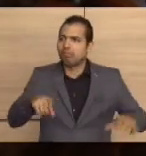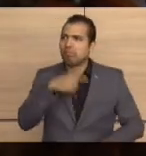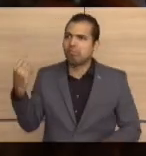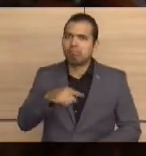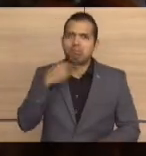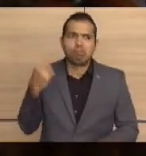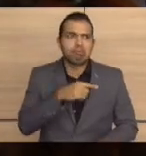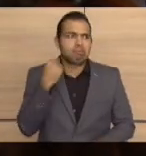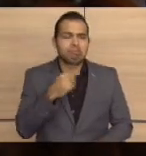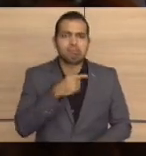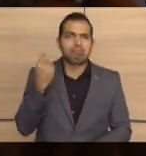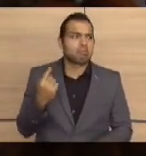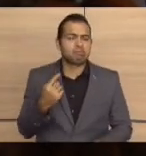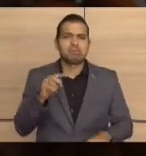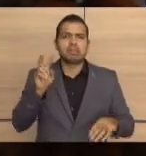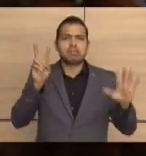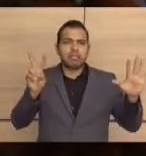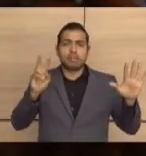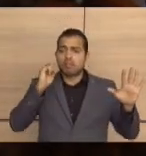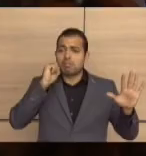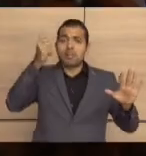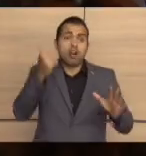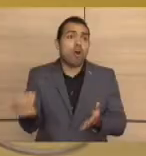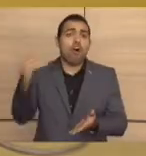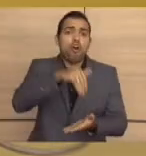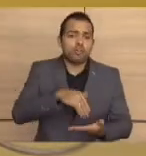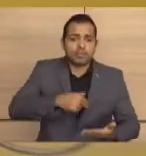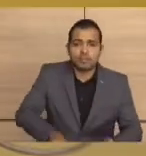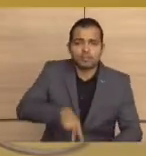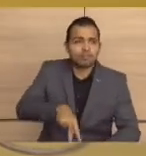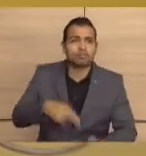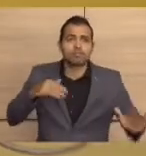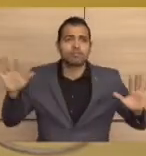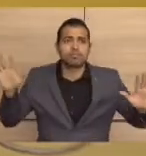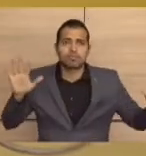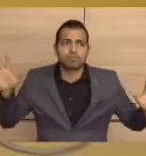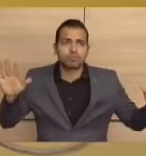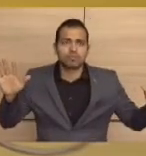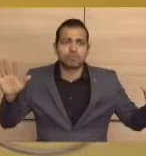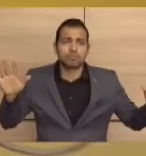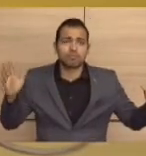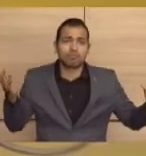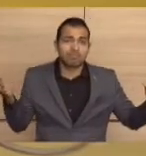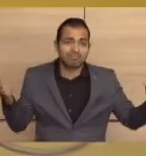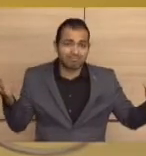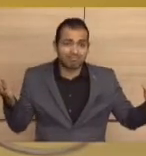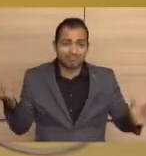arco con todo el miedo del mundo y hacerlo. También me va a enseñar muchas cosas que uno no aprende en el aula. Entonces creo